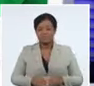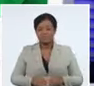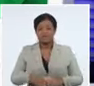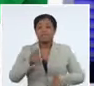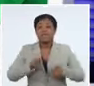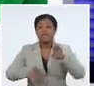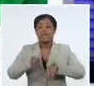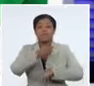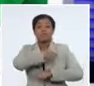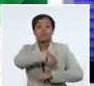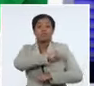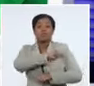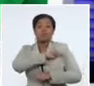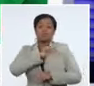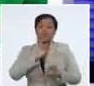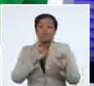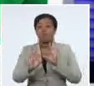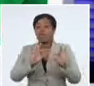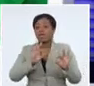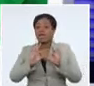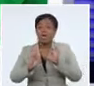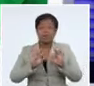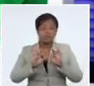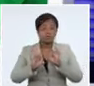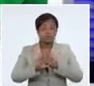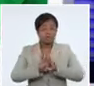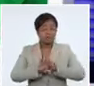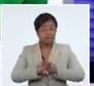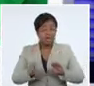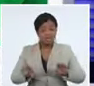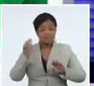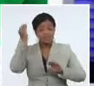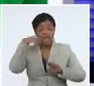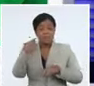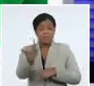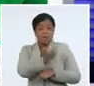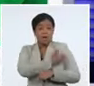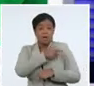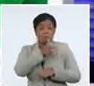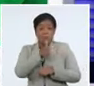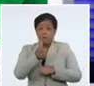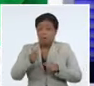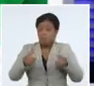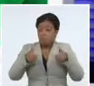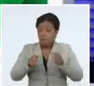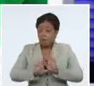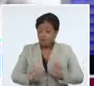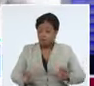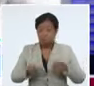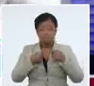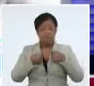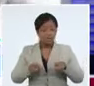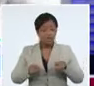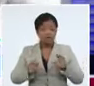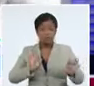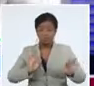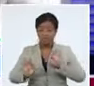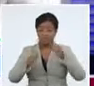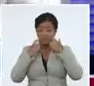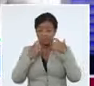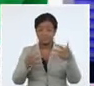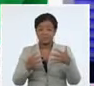el cuidado. Ya el 99,9% de los cubanos tiene al menos una dosis. Muy importante. De nuestras vacunas.